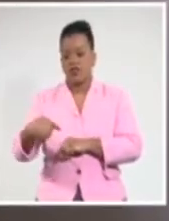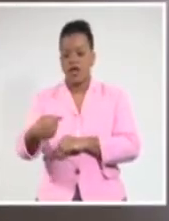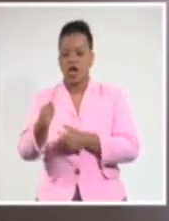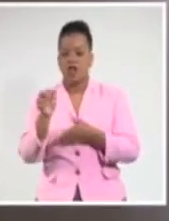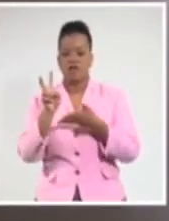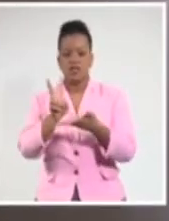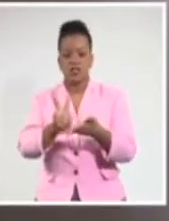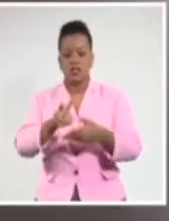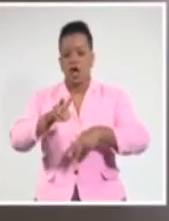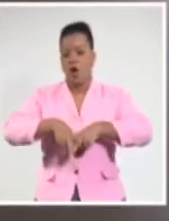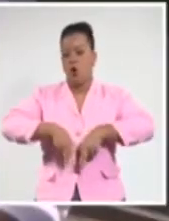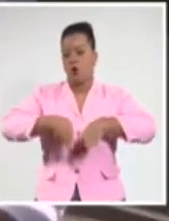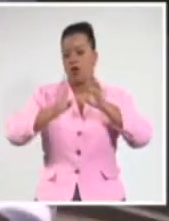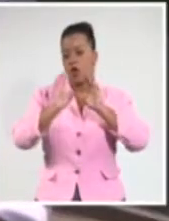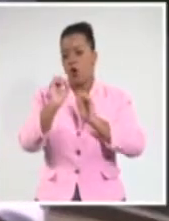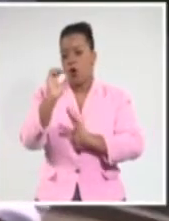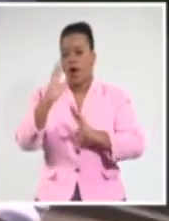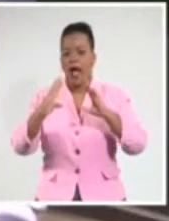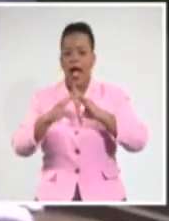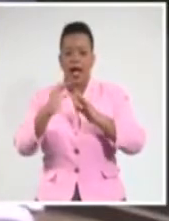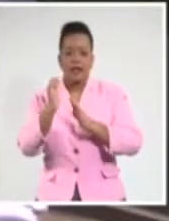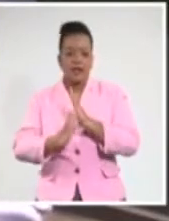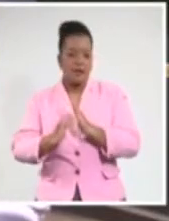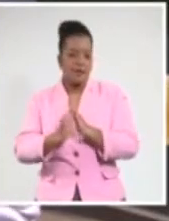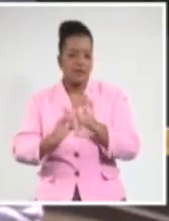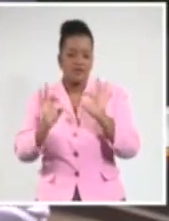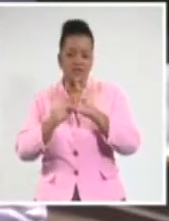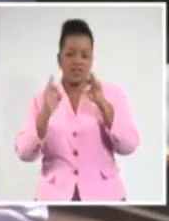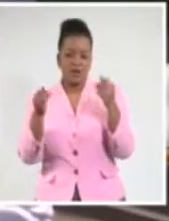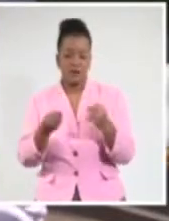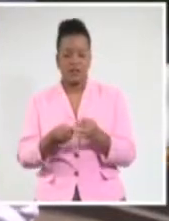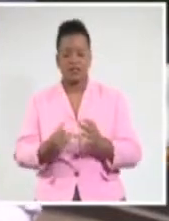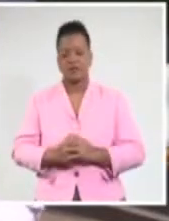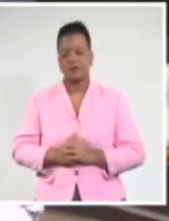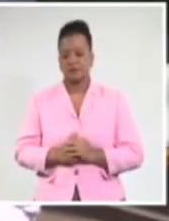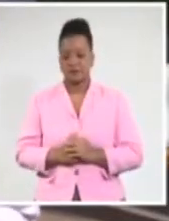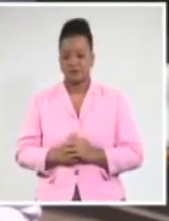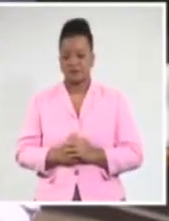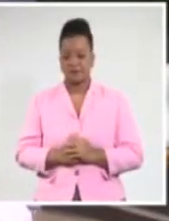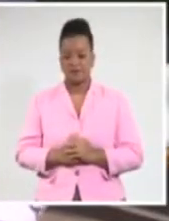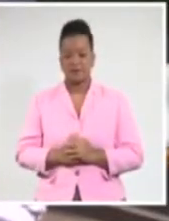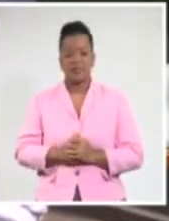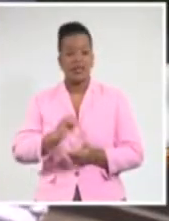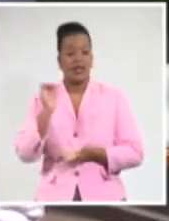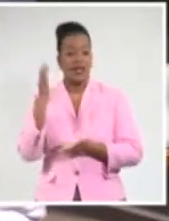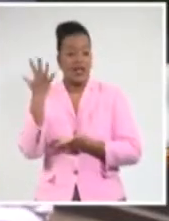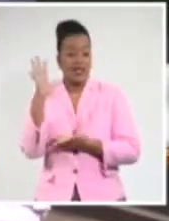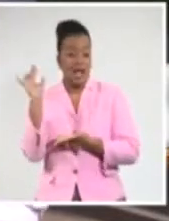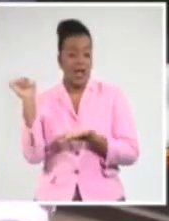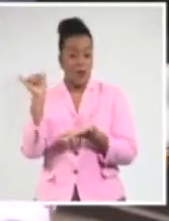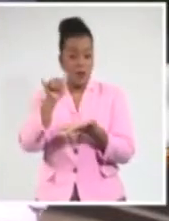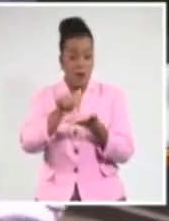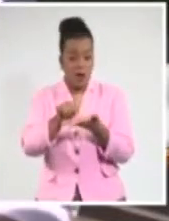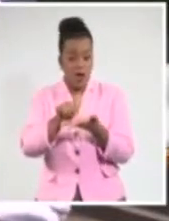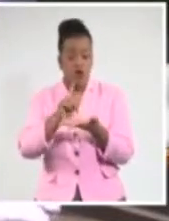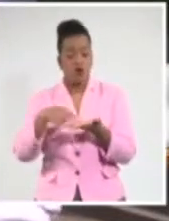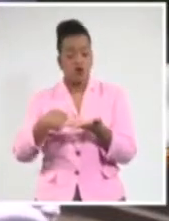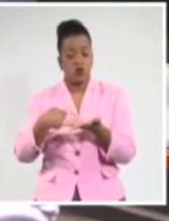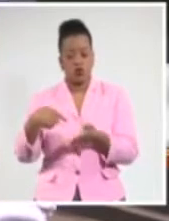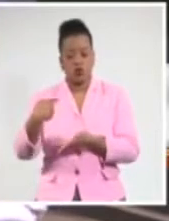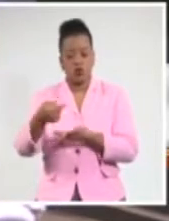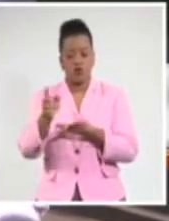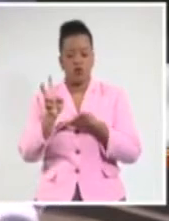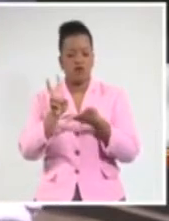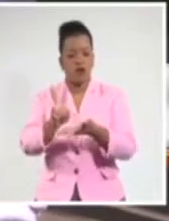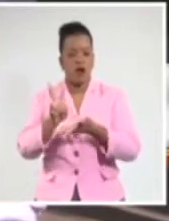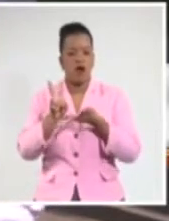casas de renta o familiares. Se les realiza una vigilancia estricta con una visita diaria